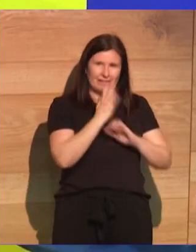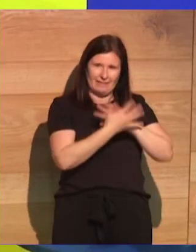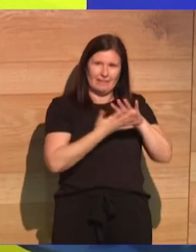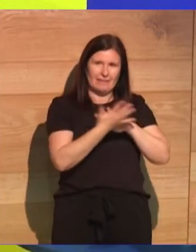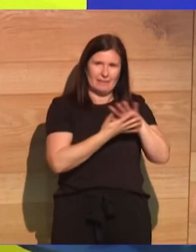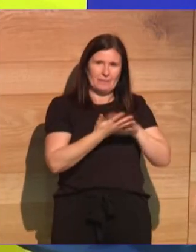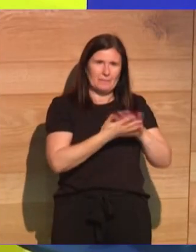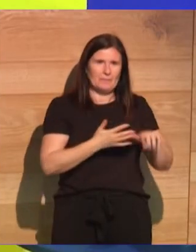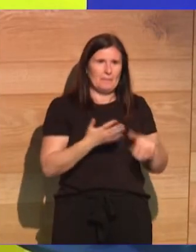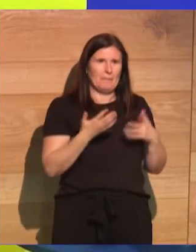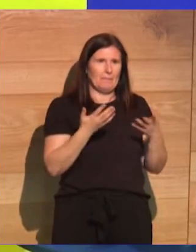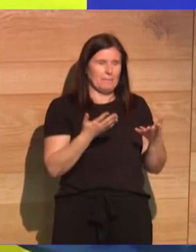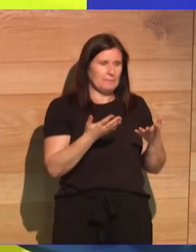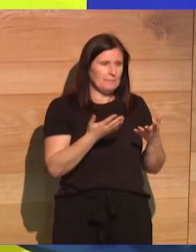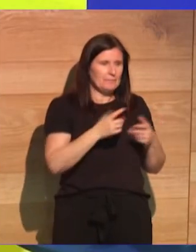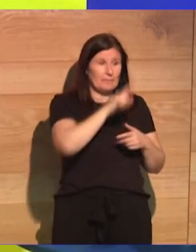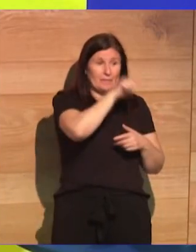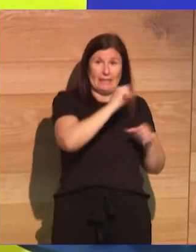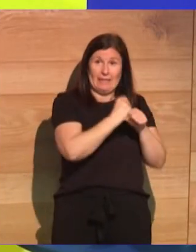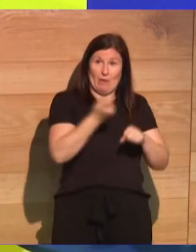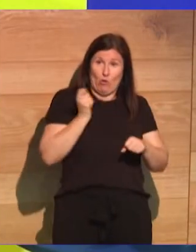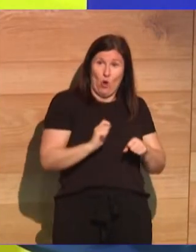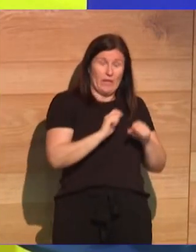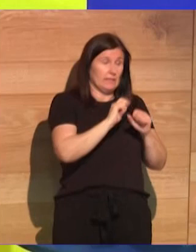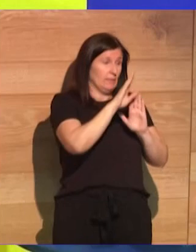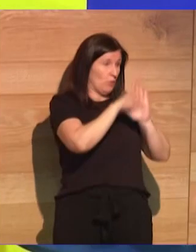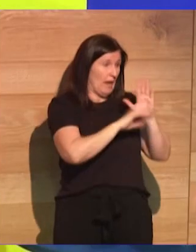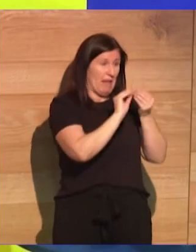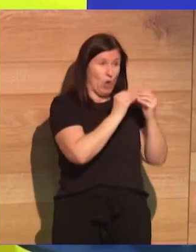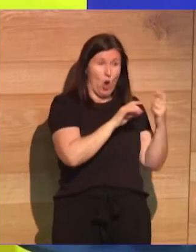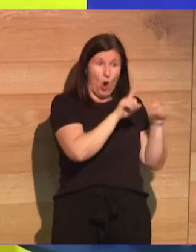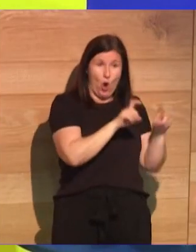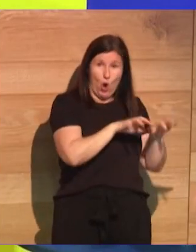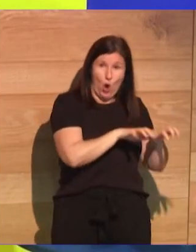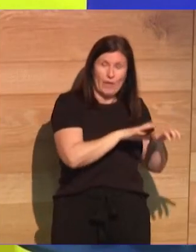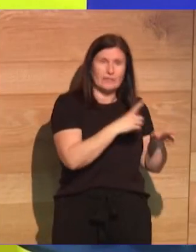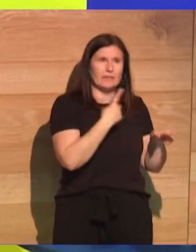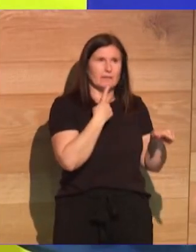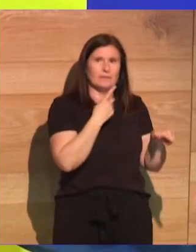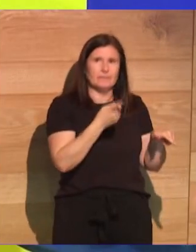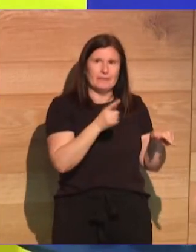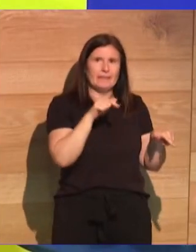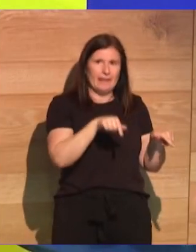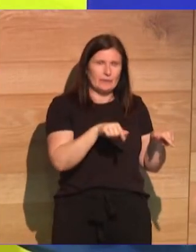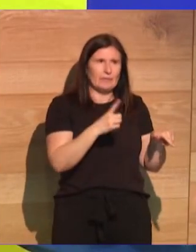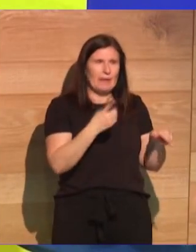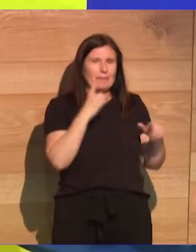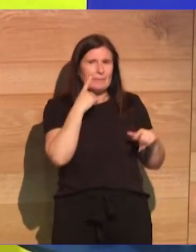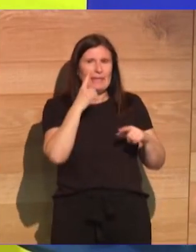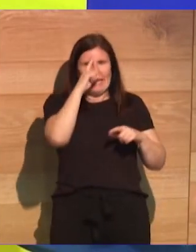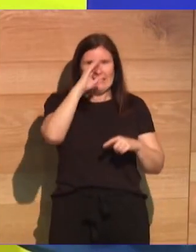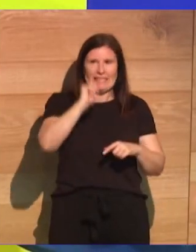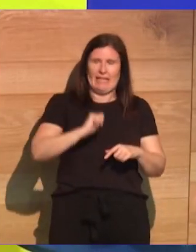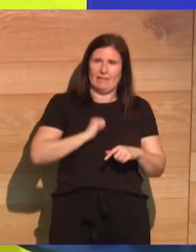decías, ¿no?, que se junten los programadores. Ese es el debate que hay ahora mismo de inteligencia artificial abierta o cerrada, por así